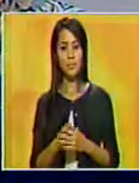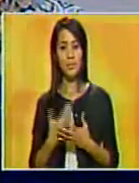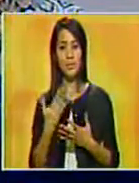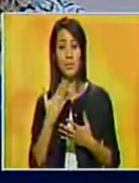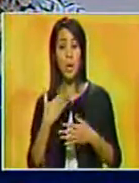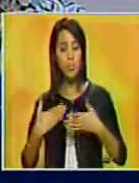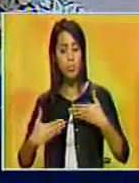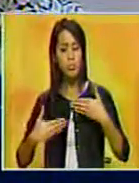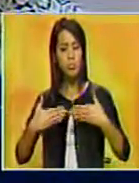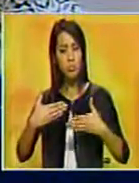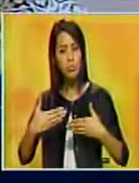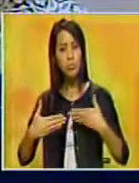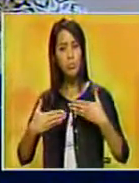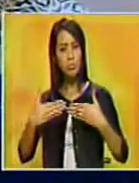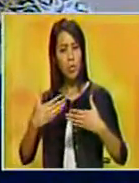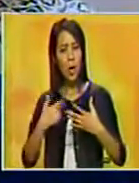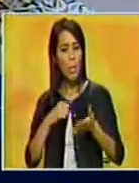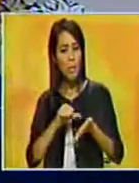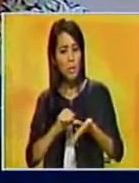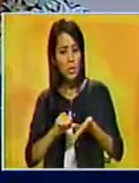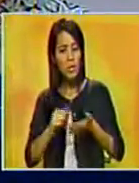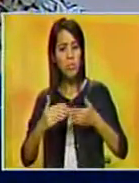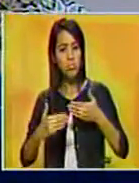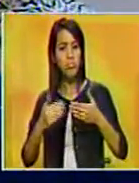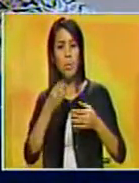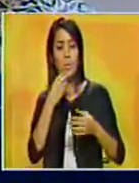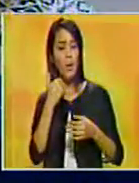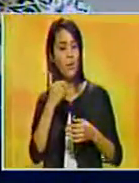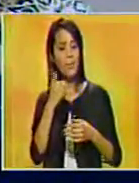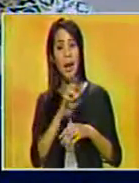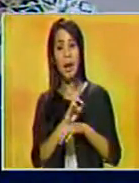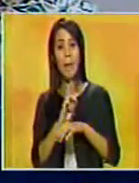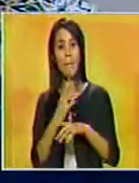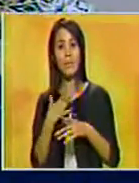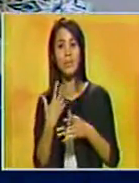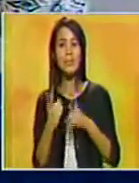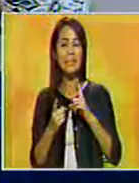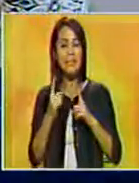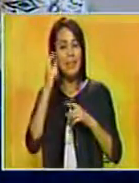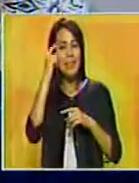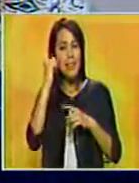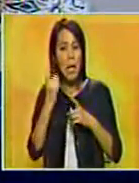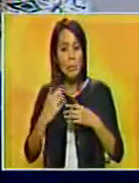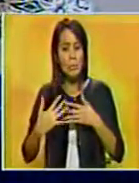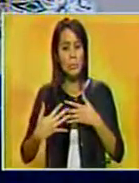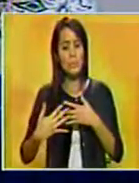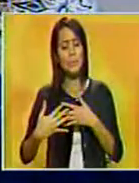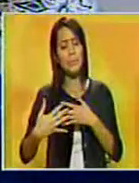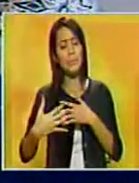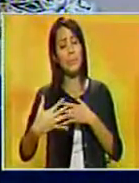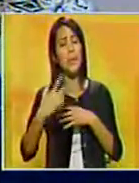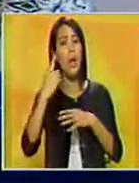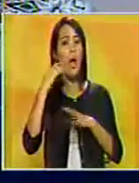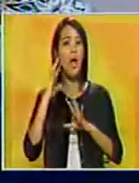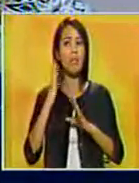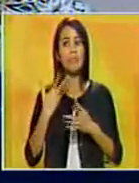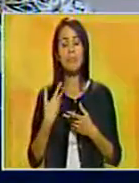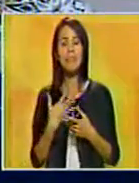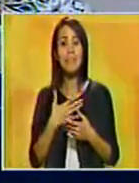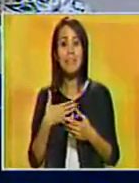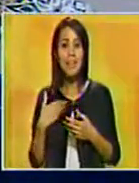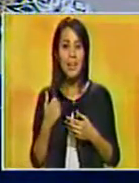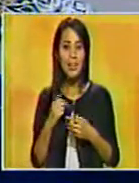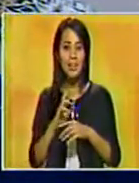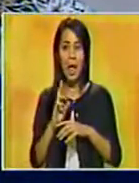fue rapidísima. Se me hicieron largos los días porque uno quiere salir rápido de